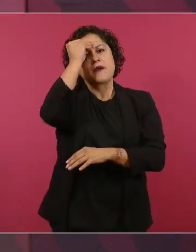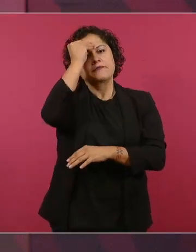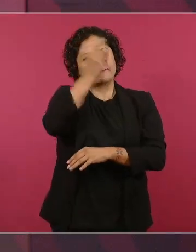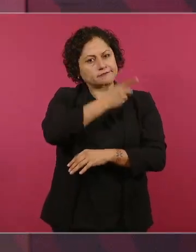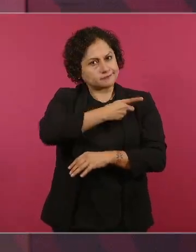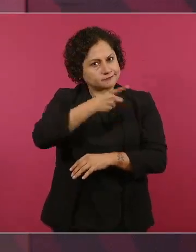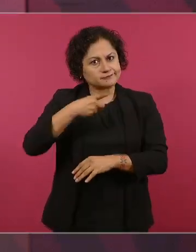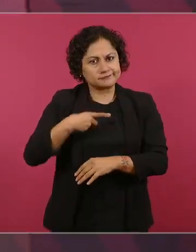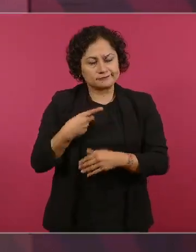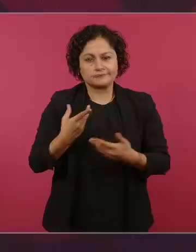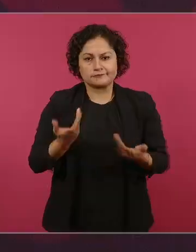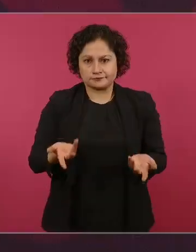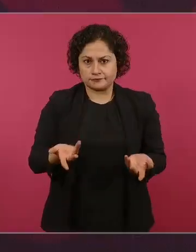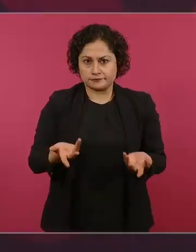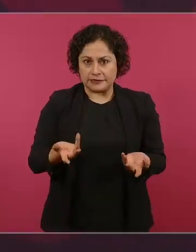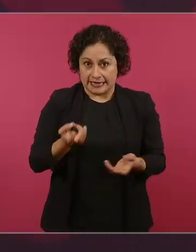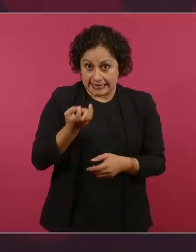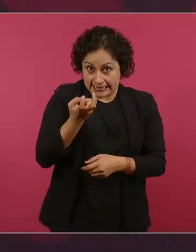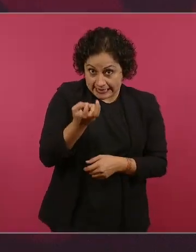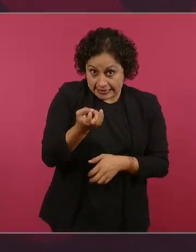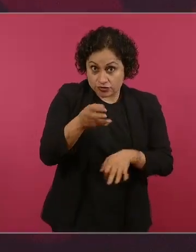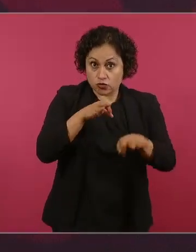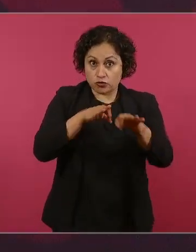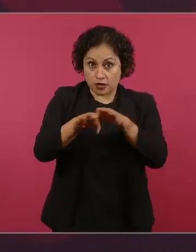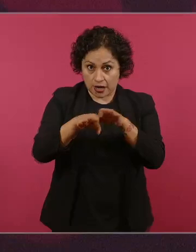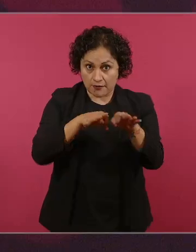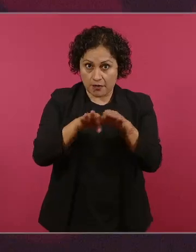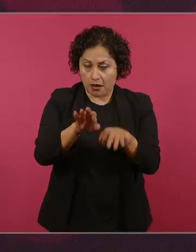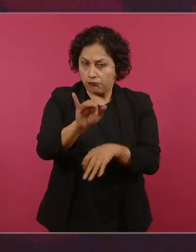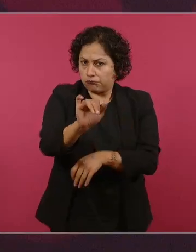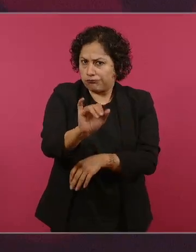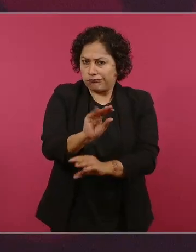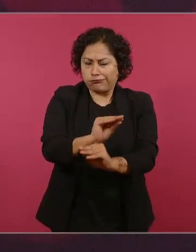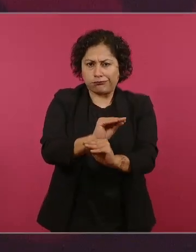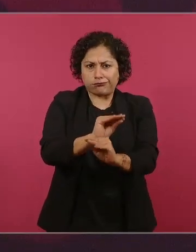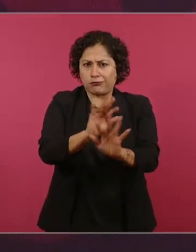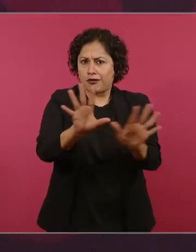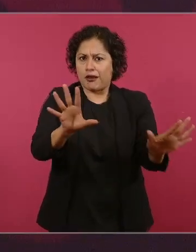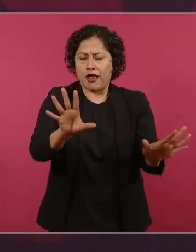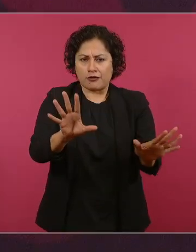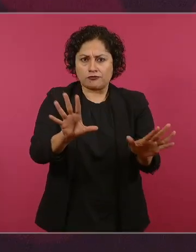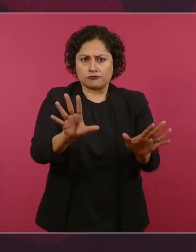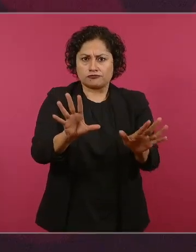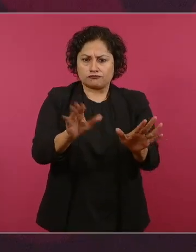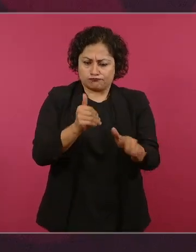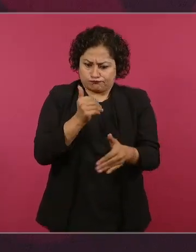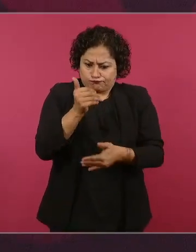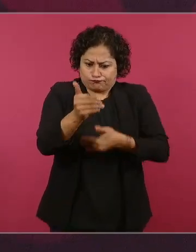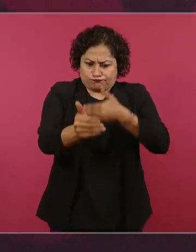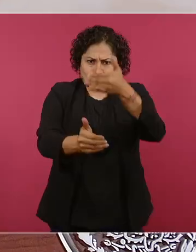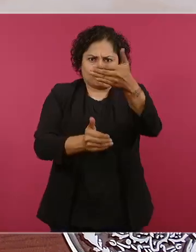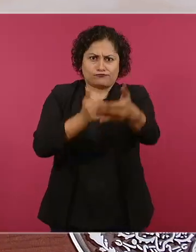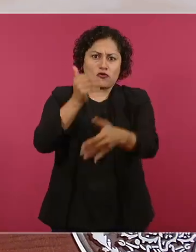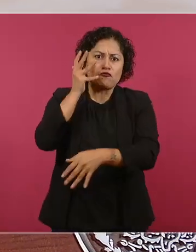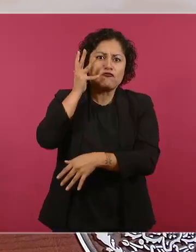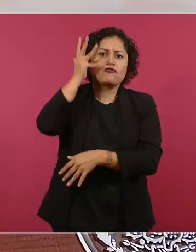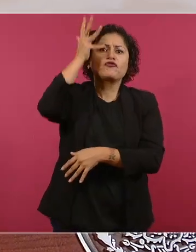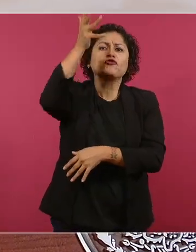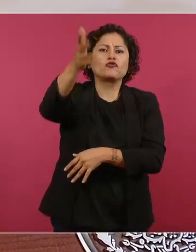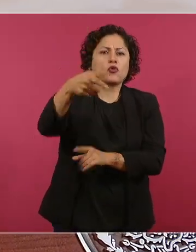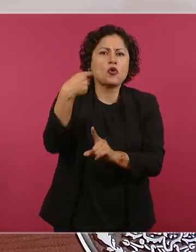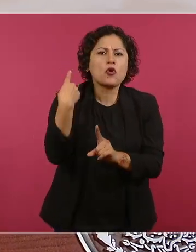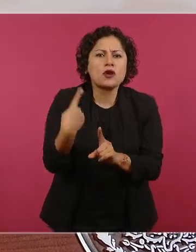Es una labor, y hacia adelante, importantísima para los jóvenes, porque de eso depende